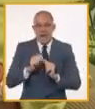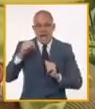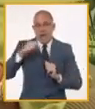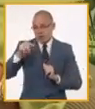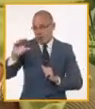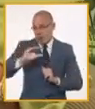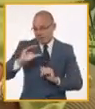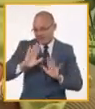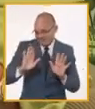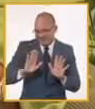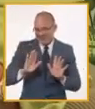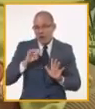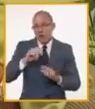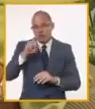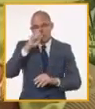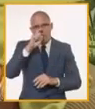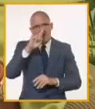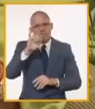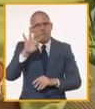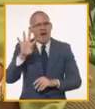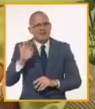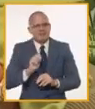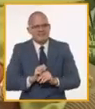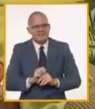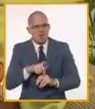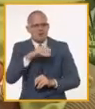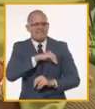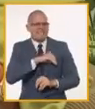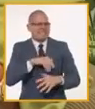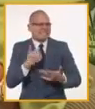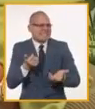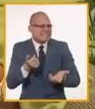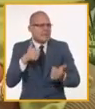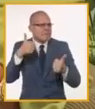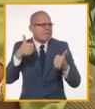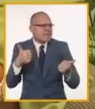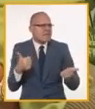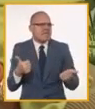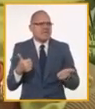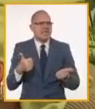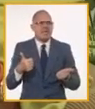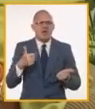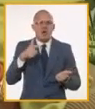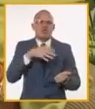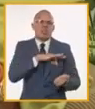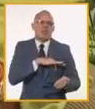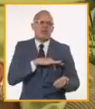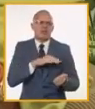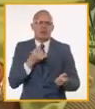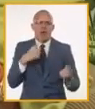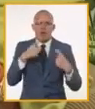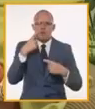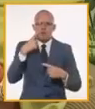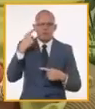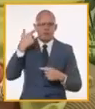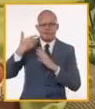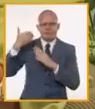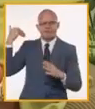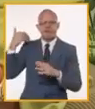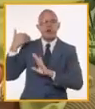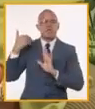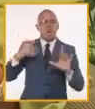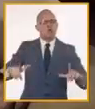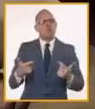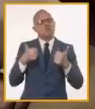personal con 94 años, ¿se siente satisfecho? ¿Se siente feliz? ¿Se siente que ha cumplido con lo que quiso